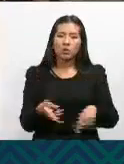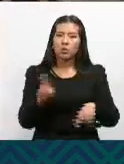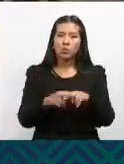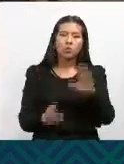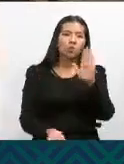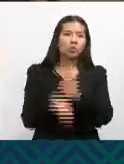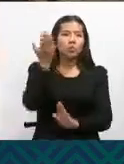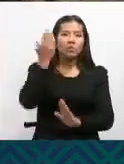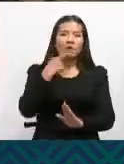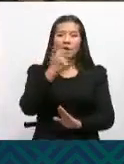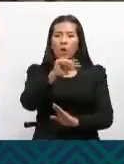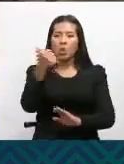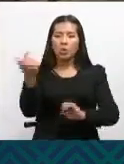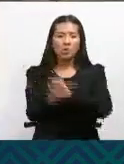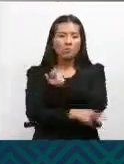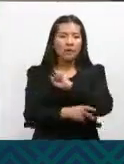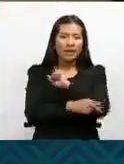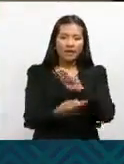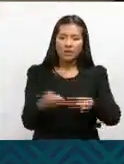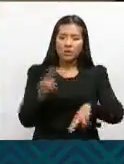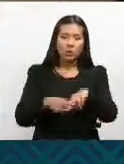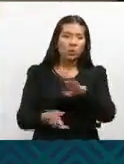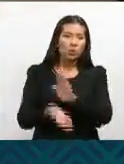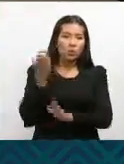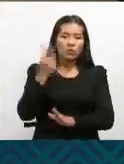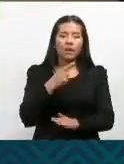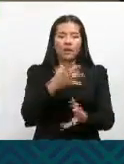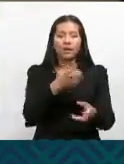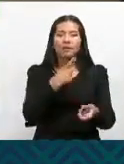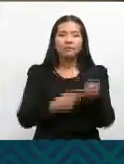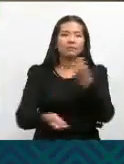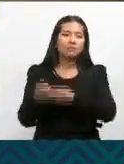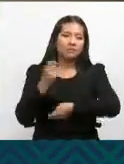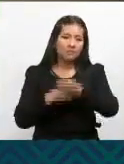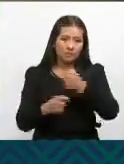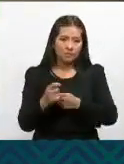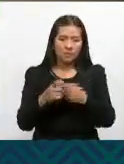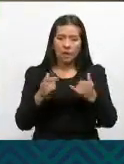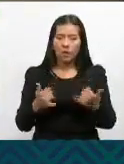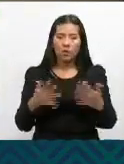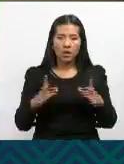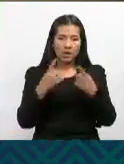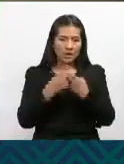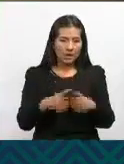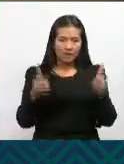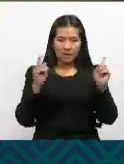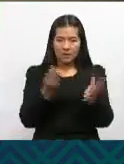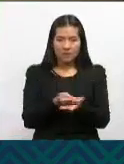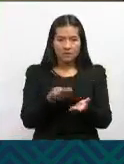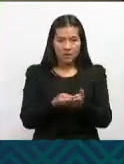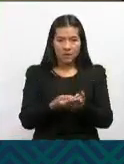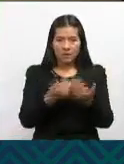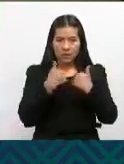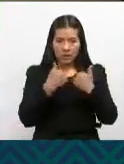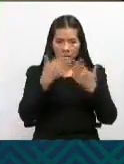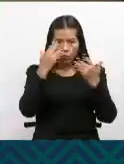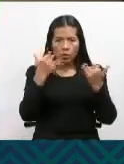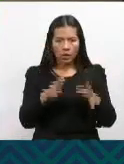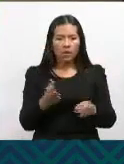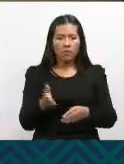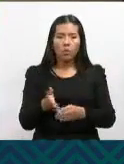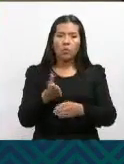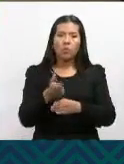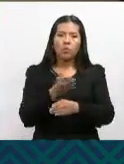en otros países evidentemente la diferencia de precios que se tiene por concepto de este incremento paulatino